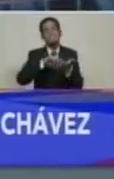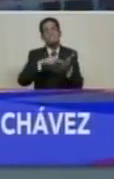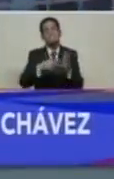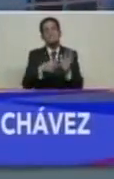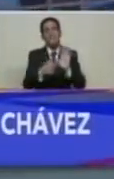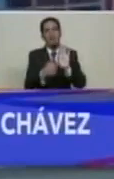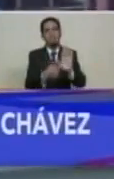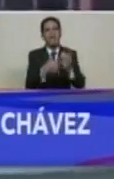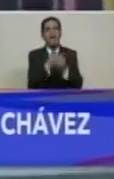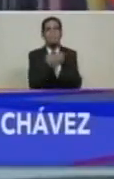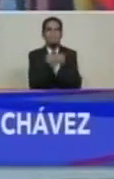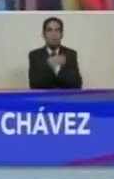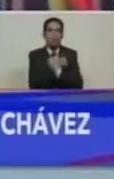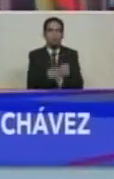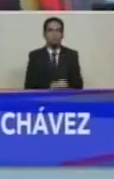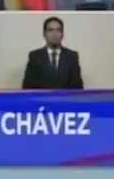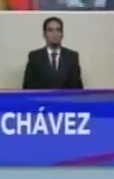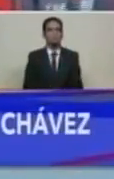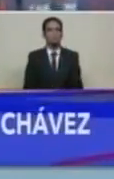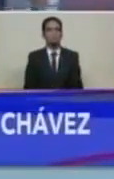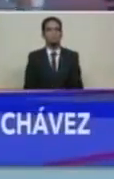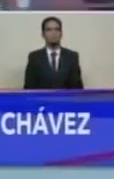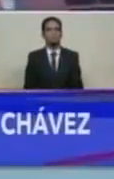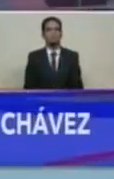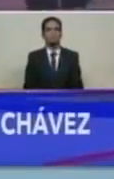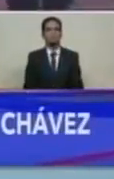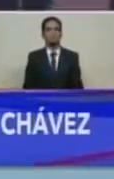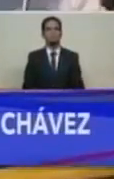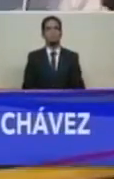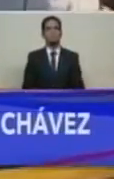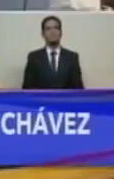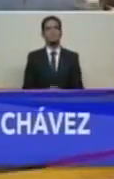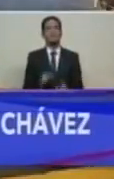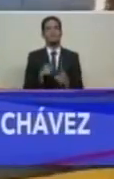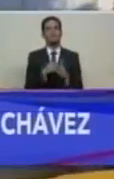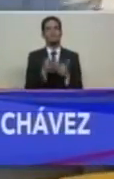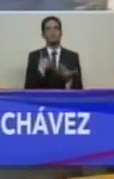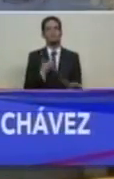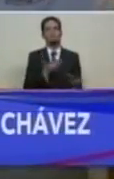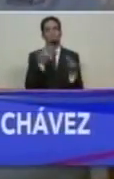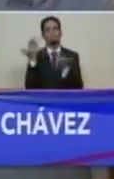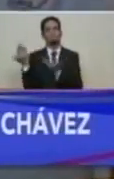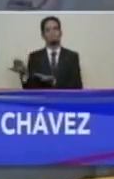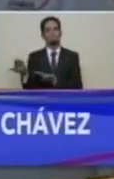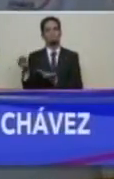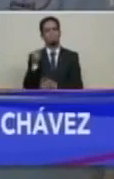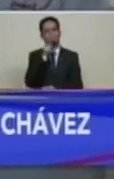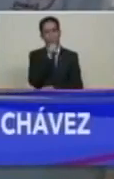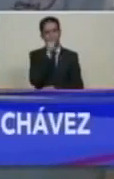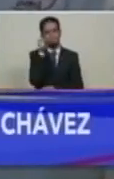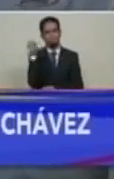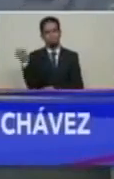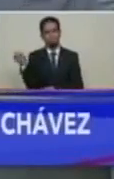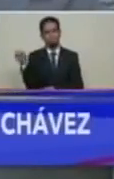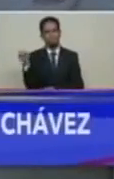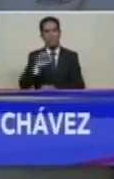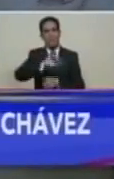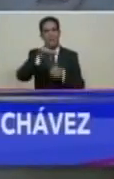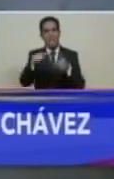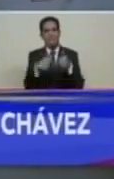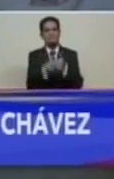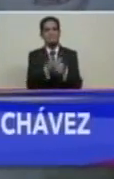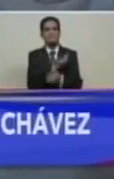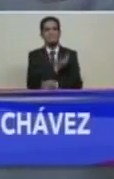nuestro comandante eterno. Así que yo quiero dejar en presencia, en los micrófonos de nuestra viceministra,